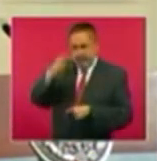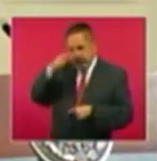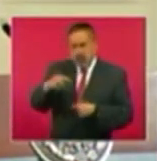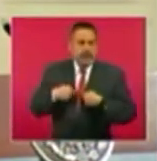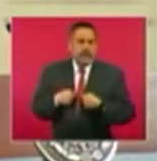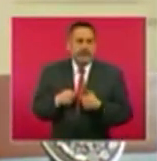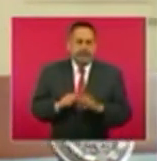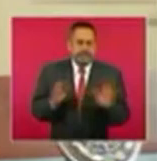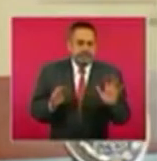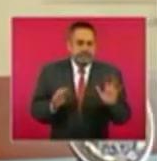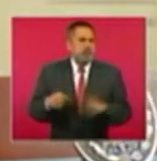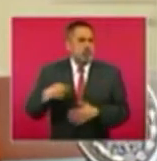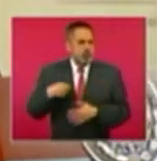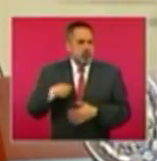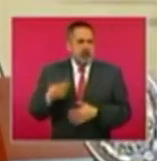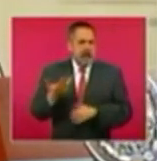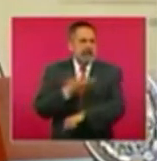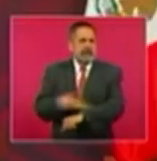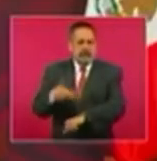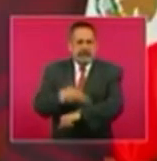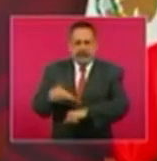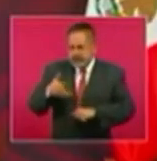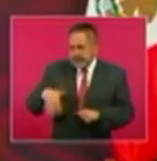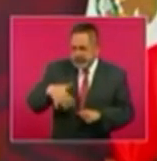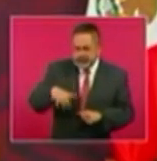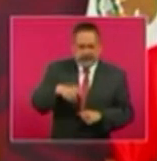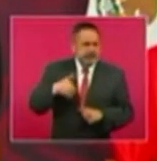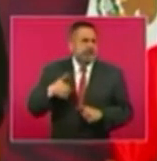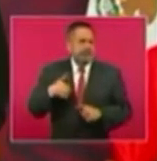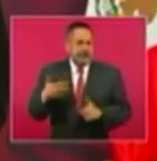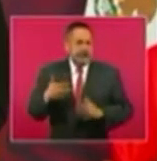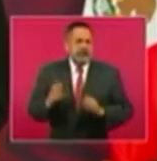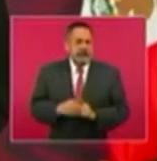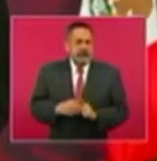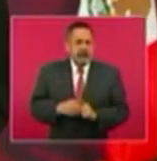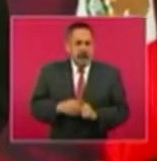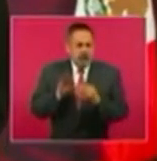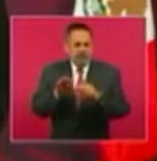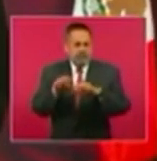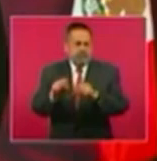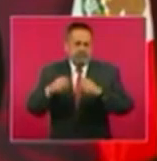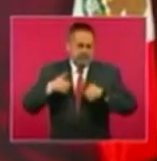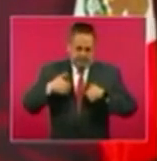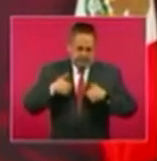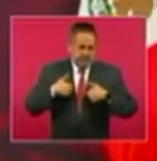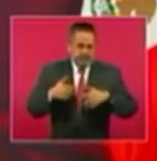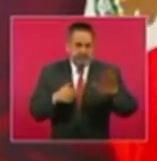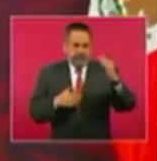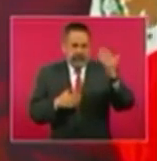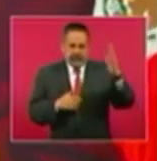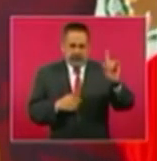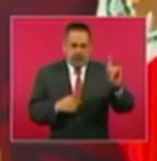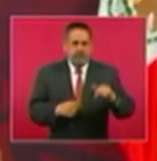lunes, que es esta cumbre de estos tres estados, México, Estados Unidos y Canadá en la Ciudad de